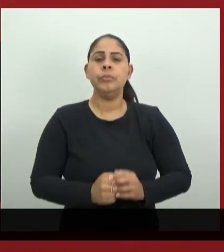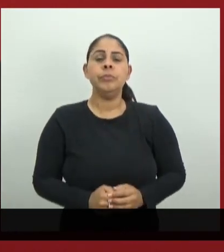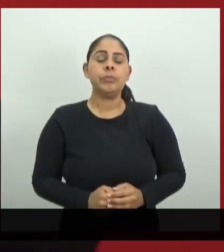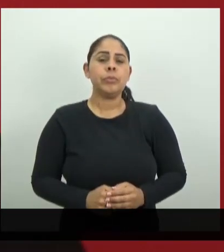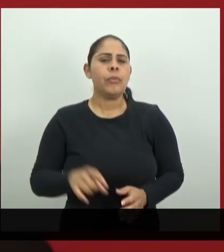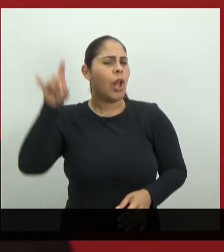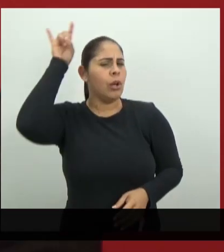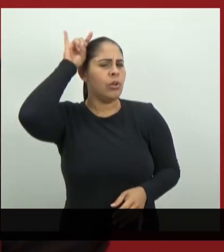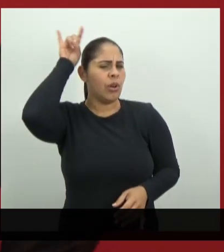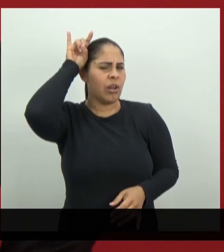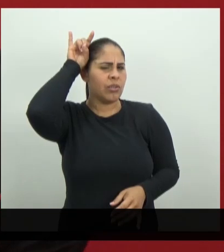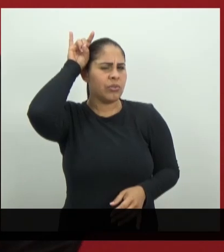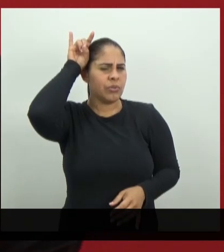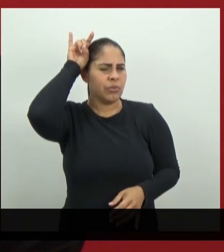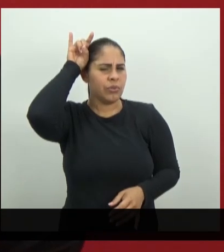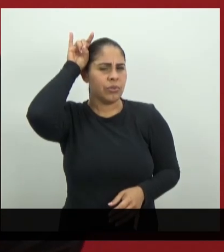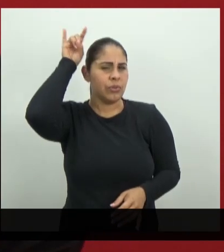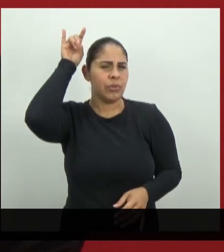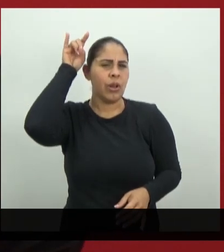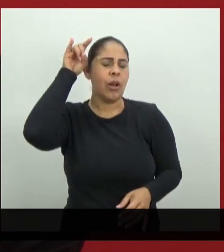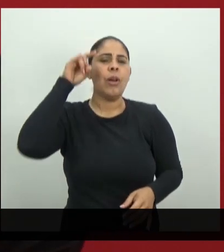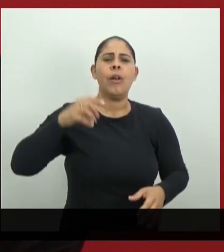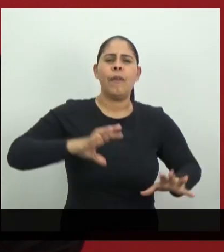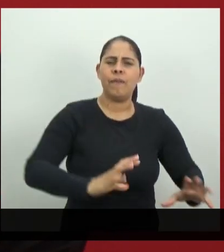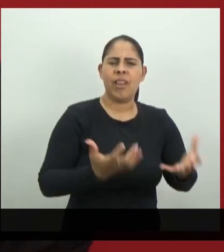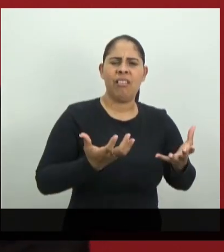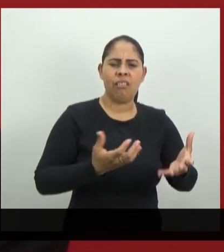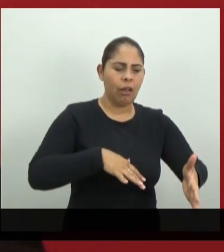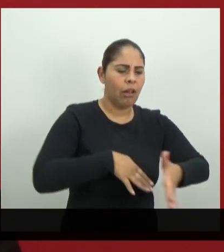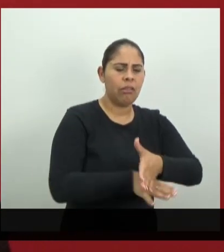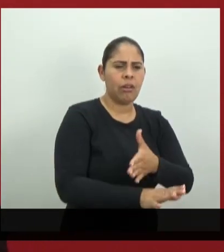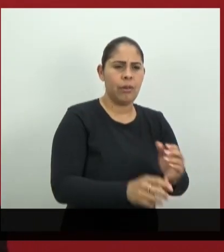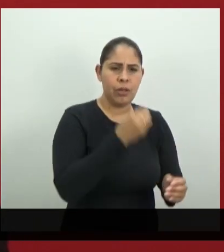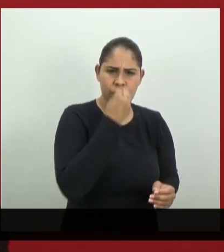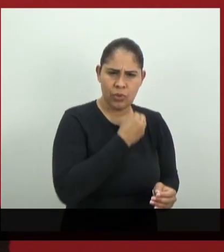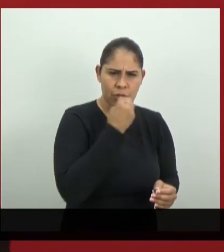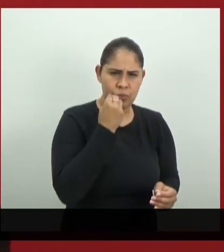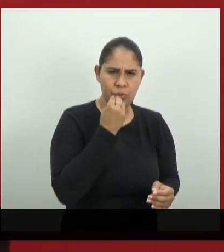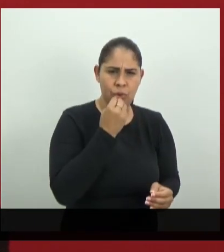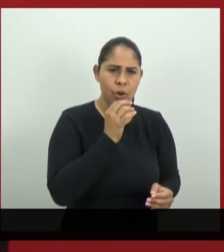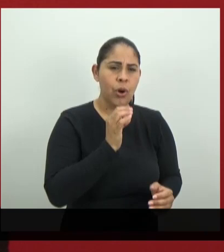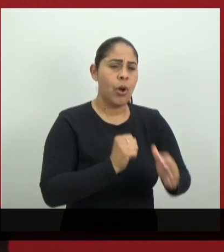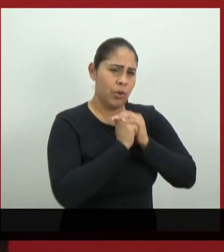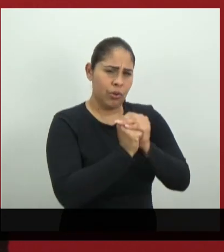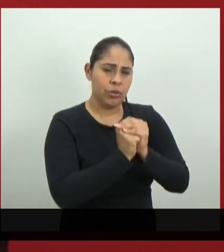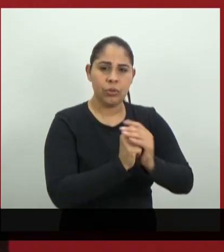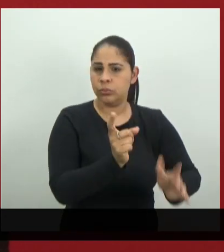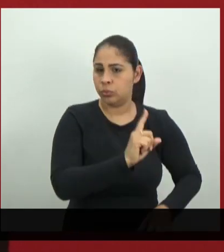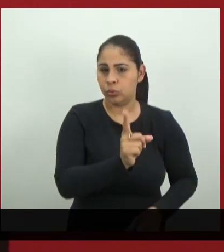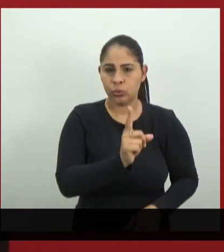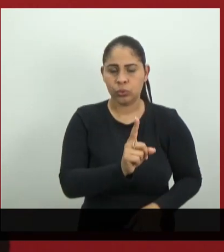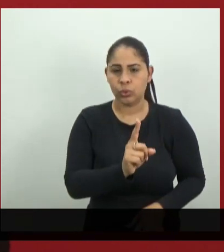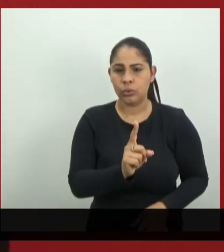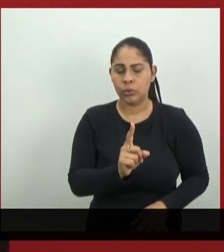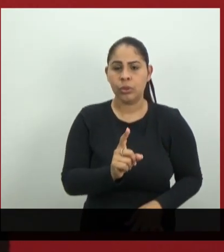que los demonios se vencen por ayuno. En el ayuno tú te vences a ti mismo, no a los demonios.